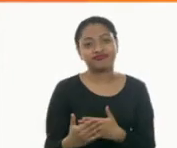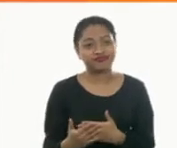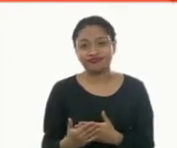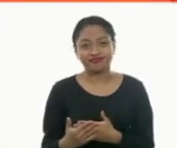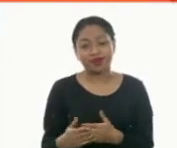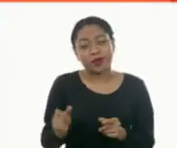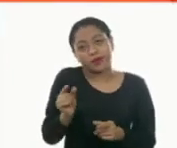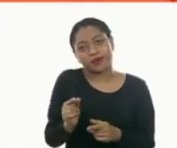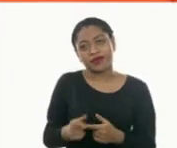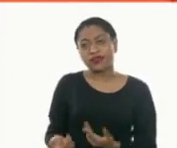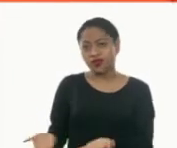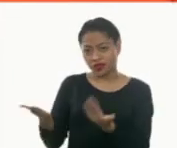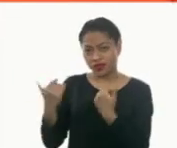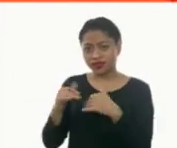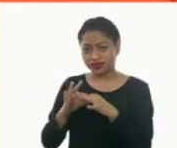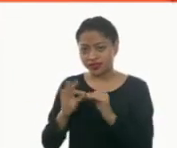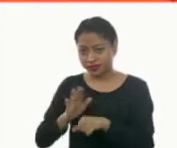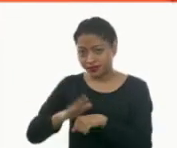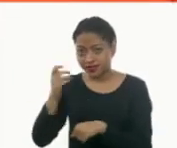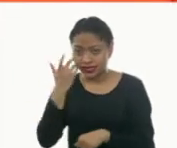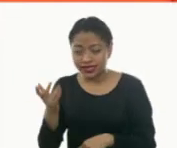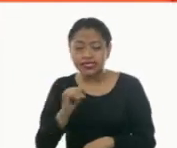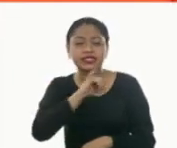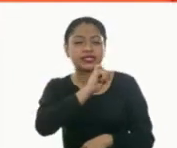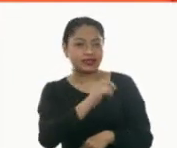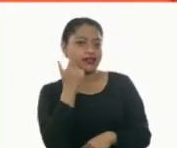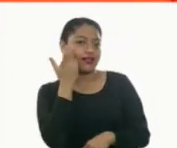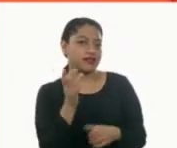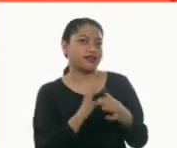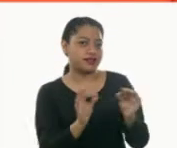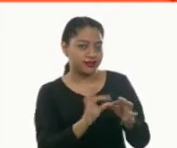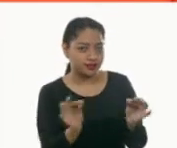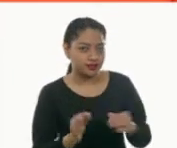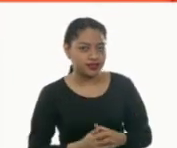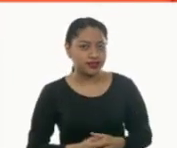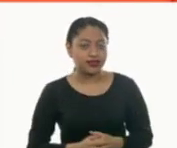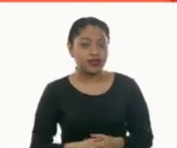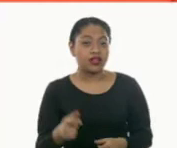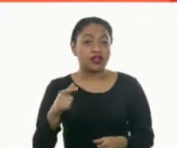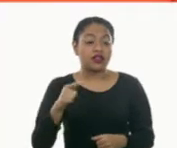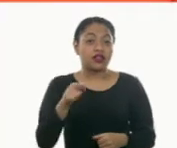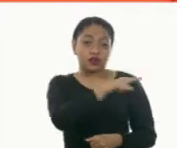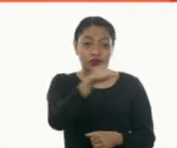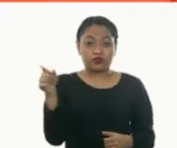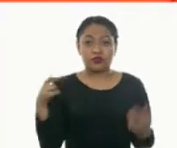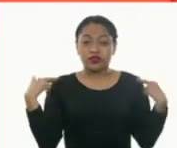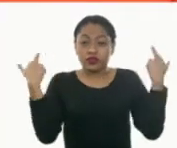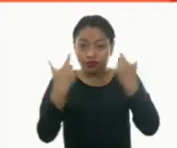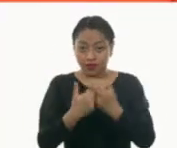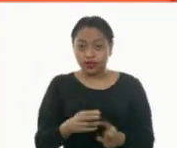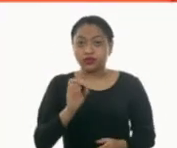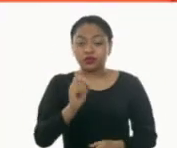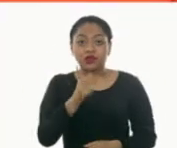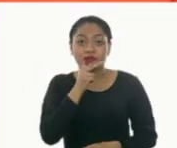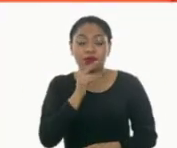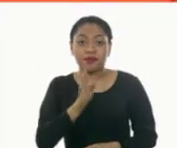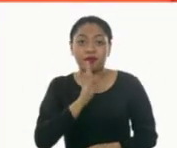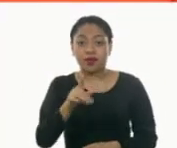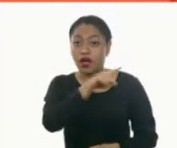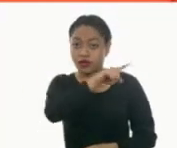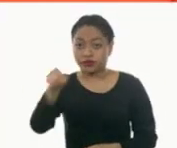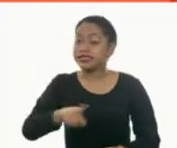compartir? Sí, me gustaría comentar que como maestros y como papás,